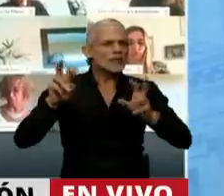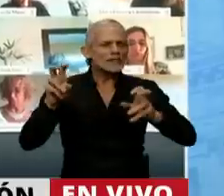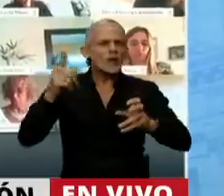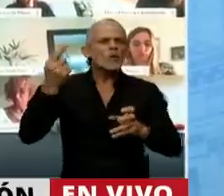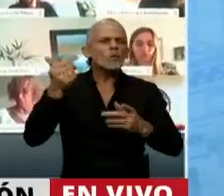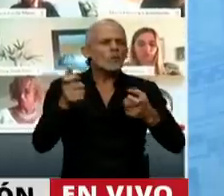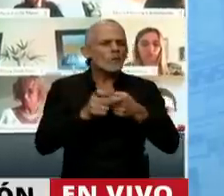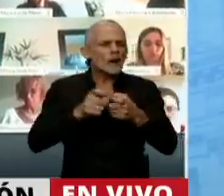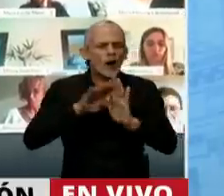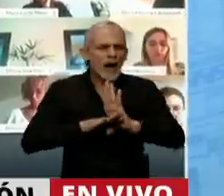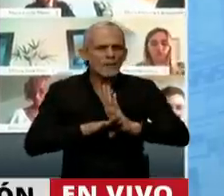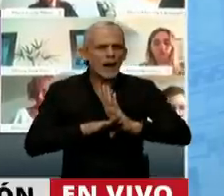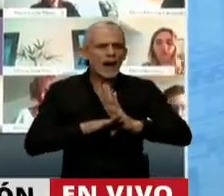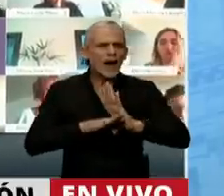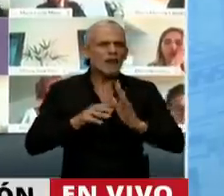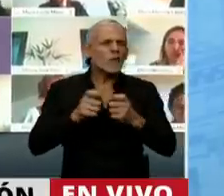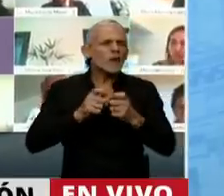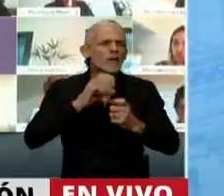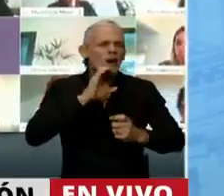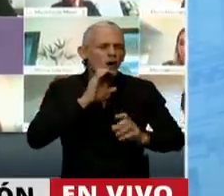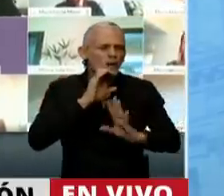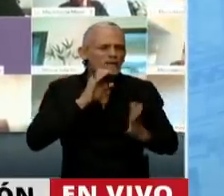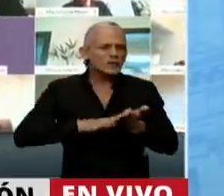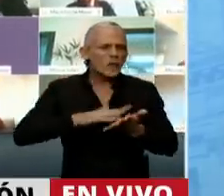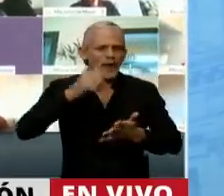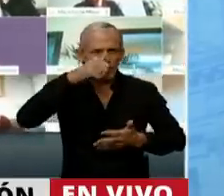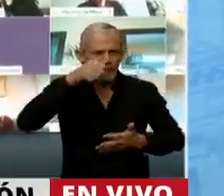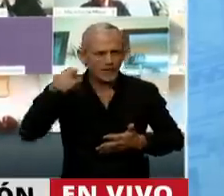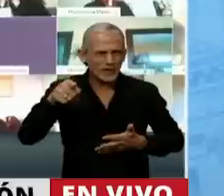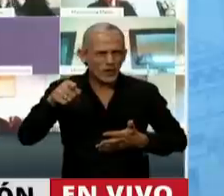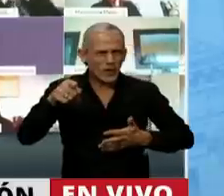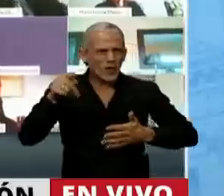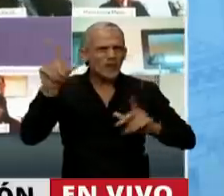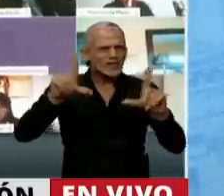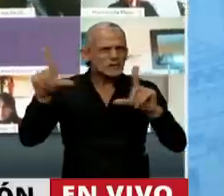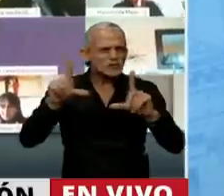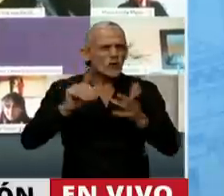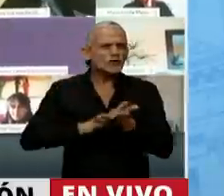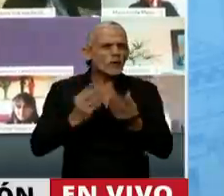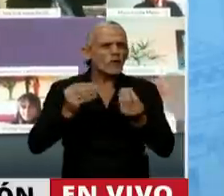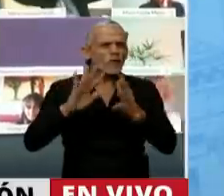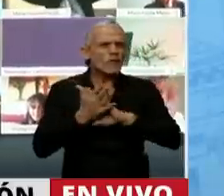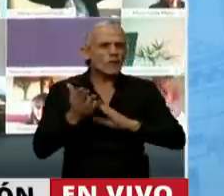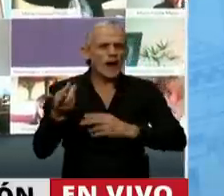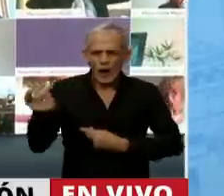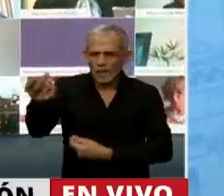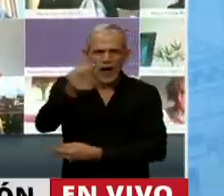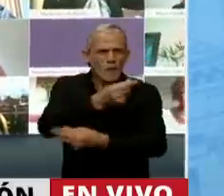a un programa humorístico del domingo con respecto al esquema de compras.